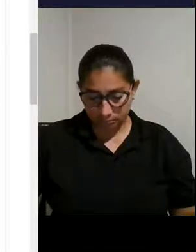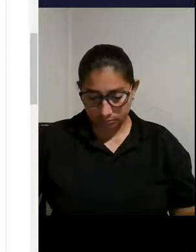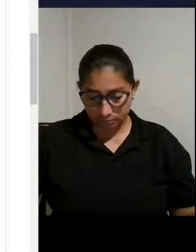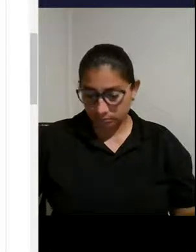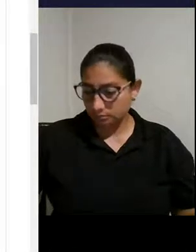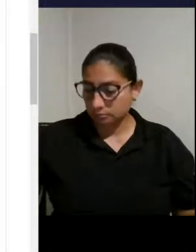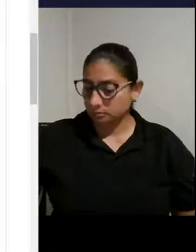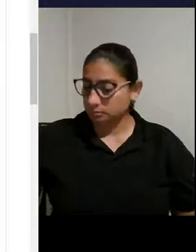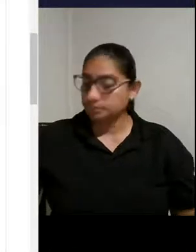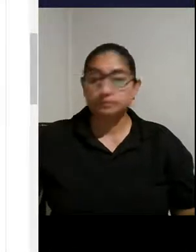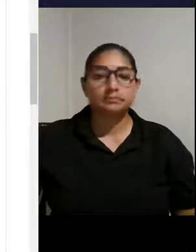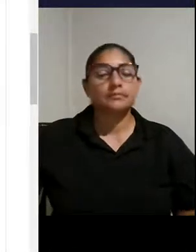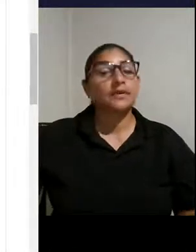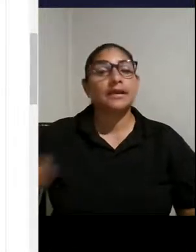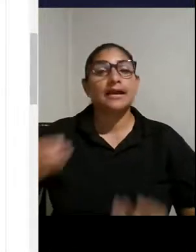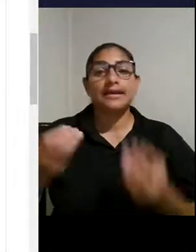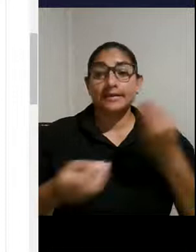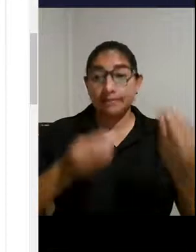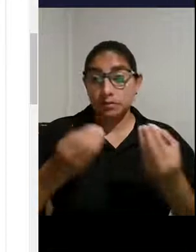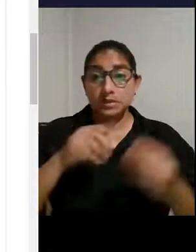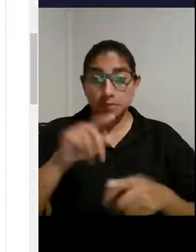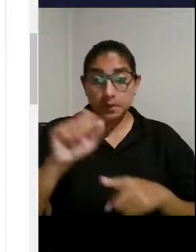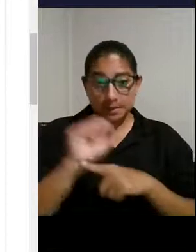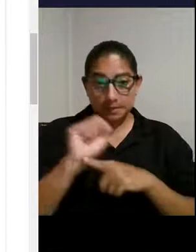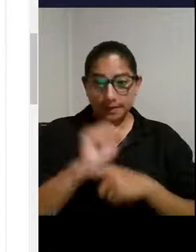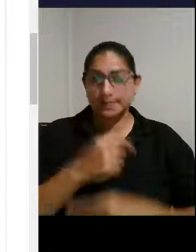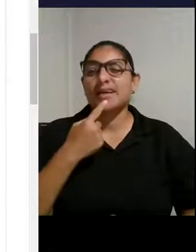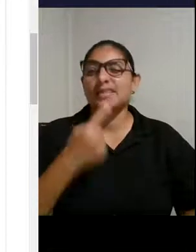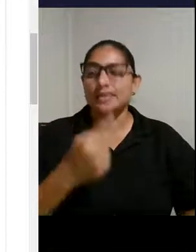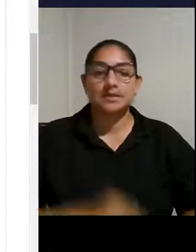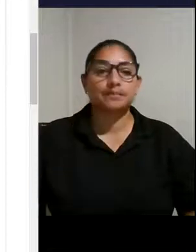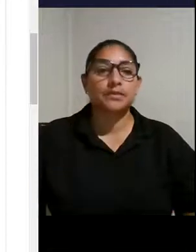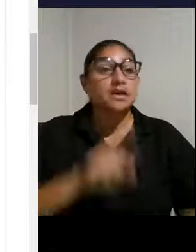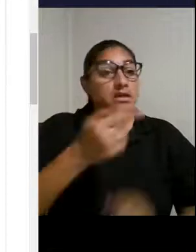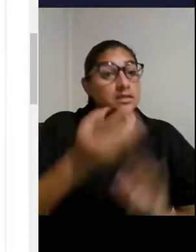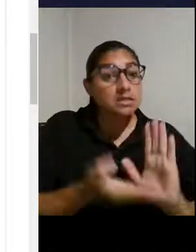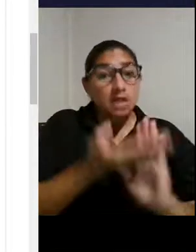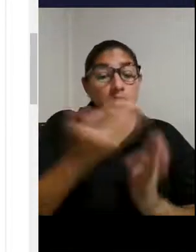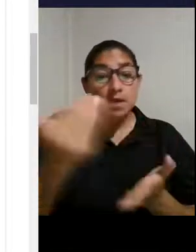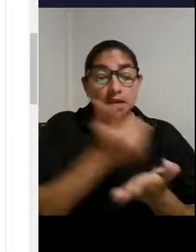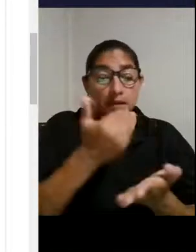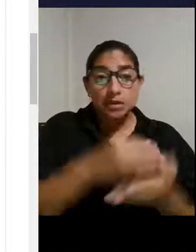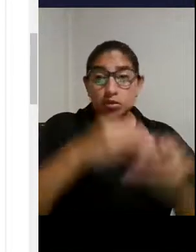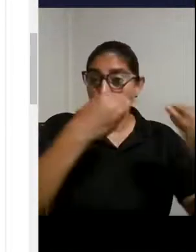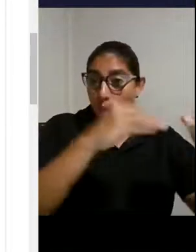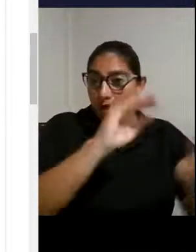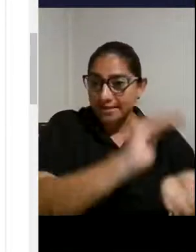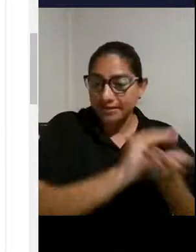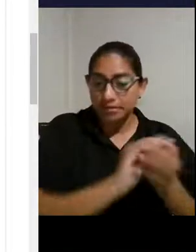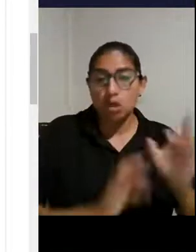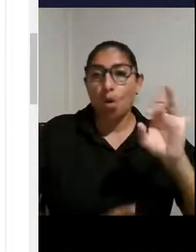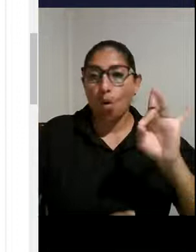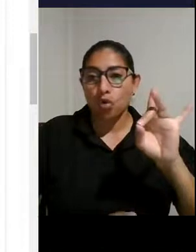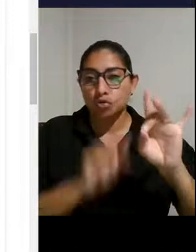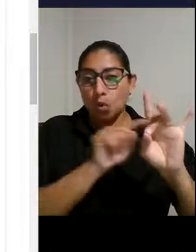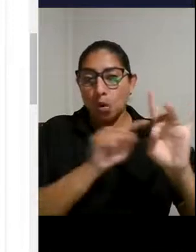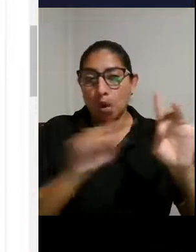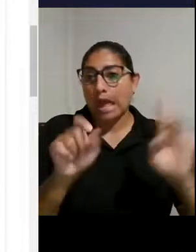Vamos a realizar este ejercicio. Dice, si se aumenta el precio del artículo de 8 a